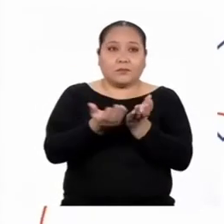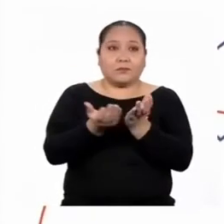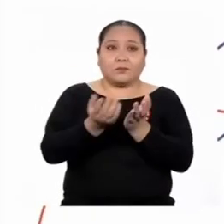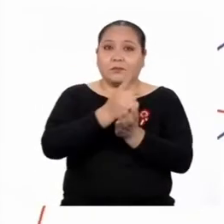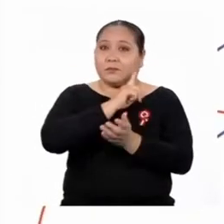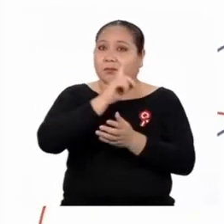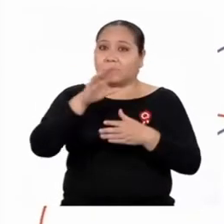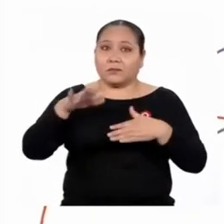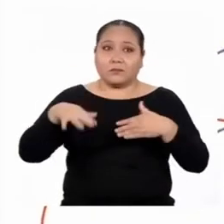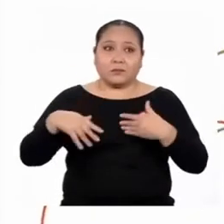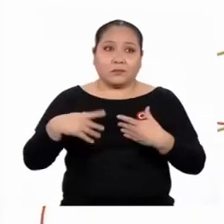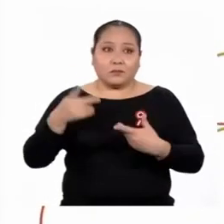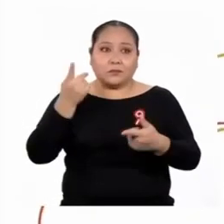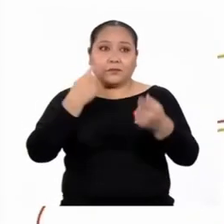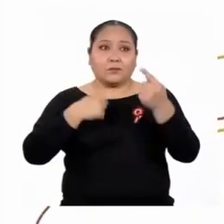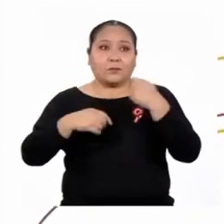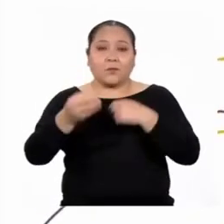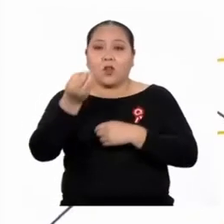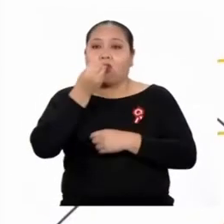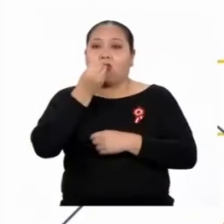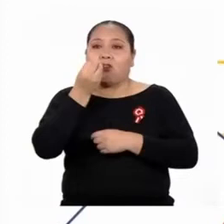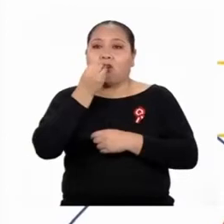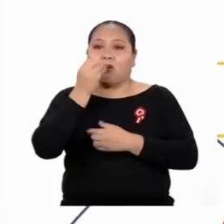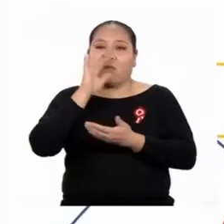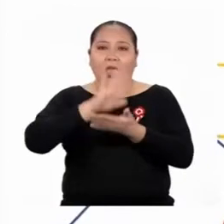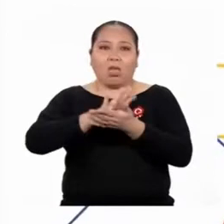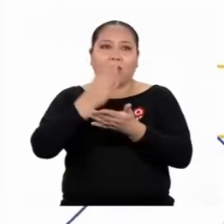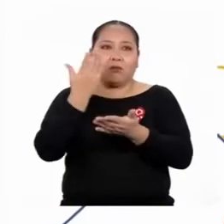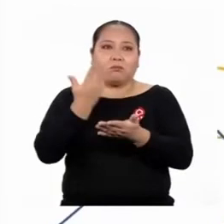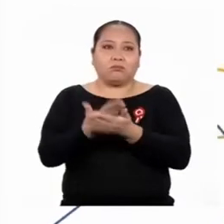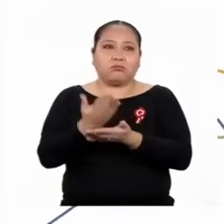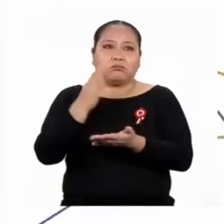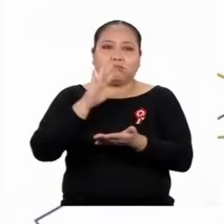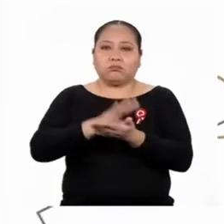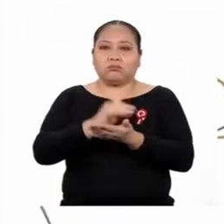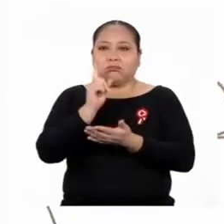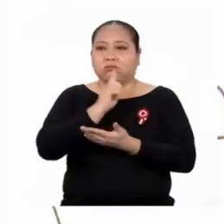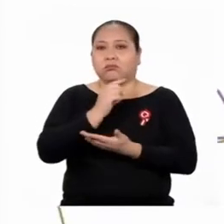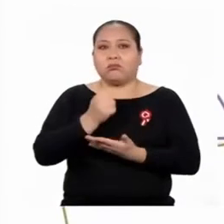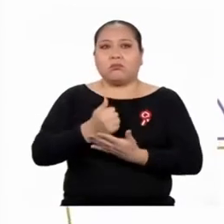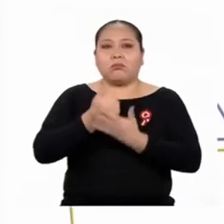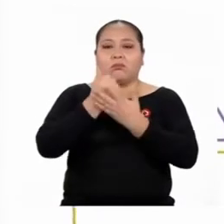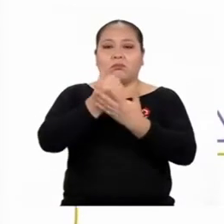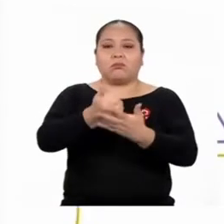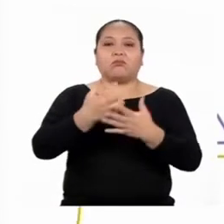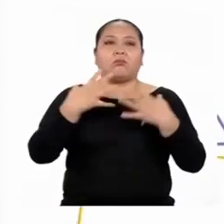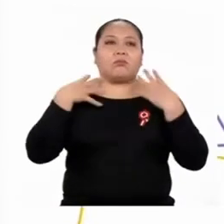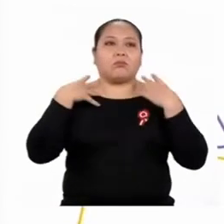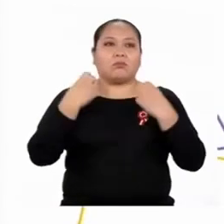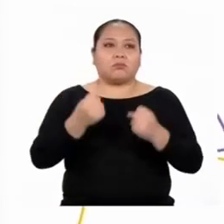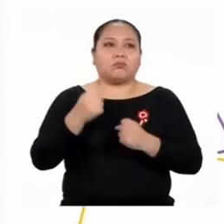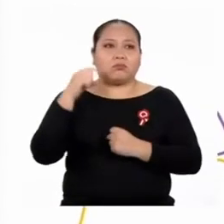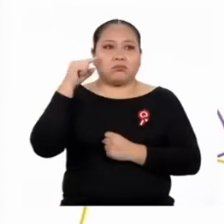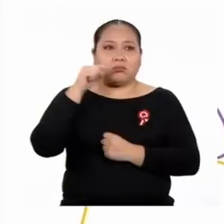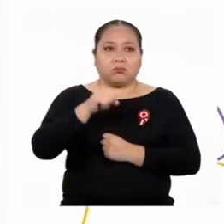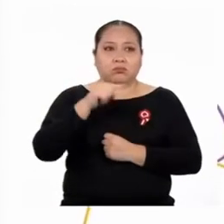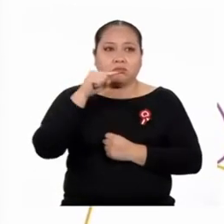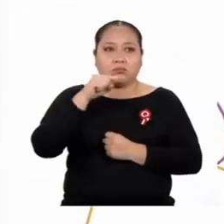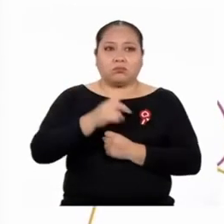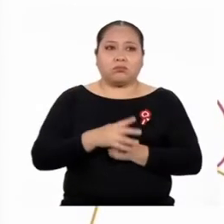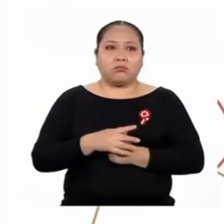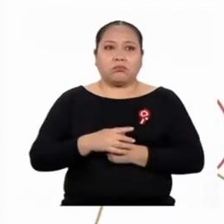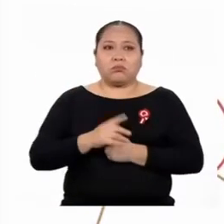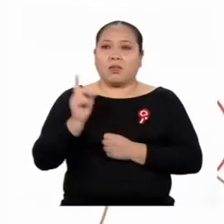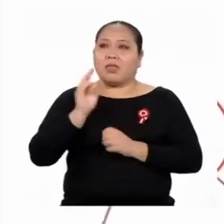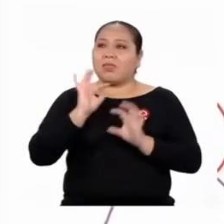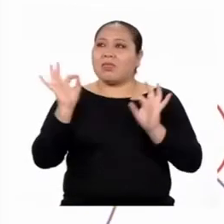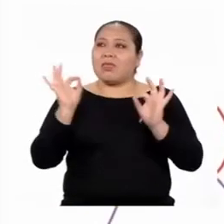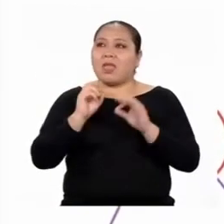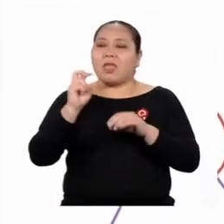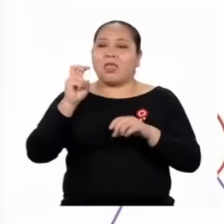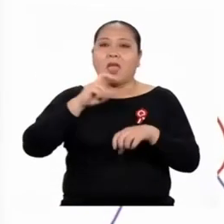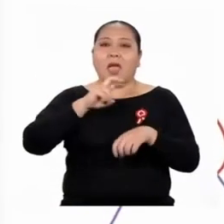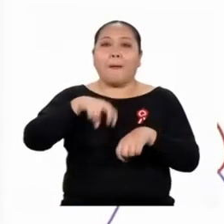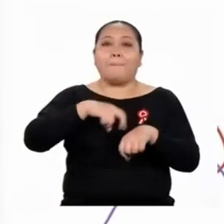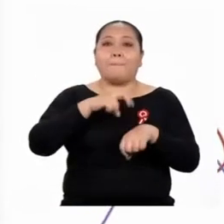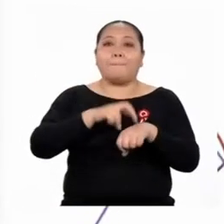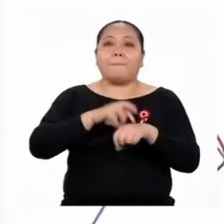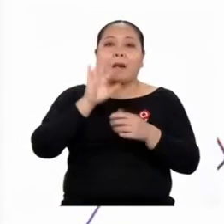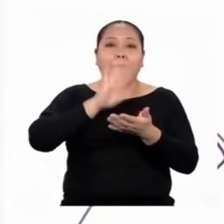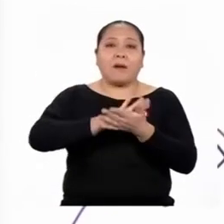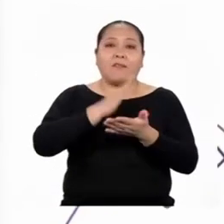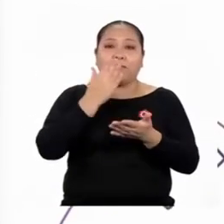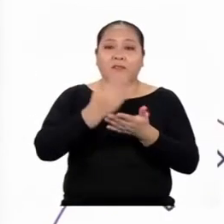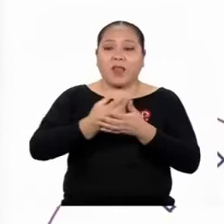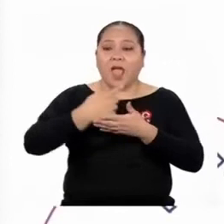vender comida chatarra porque repercuten negativamente en nuestra salud. Así que nada de papas fritas, pizza y